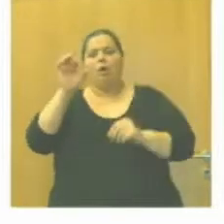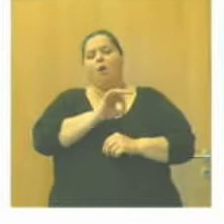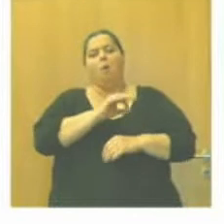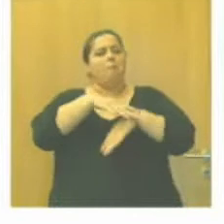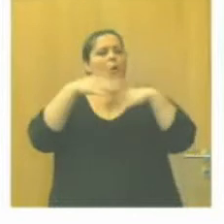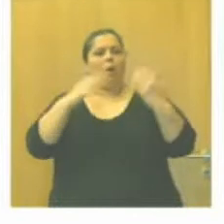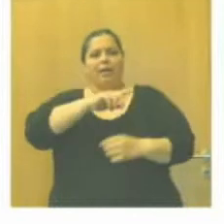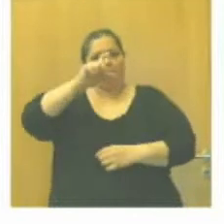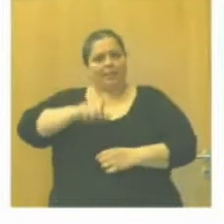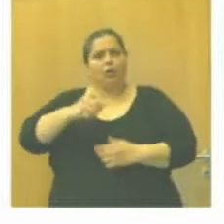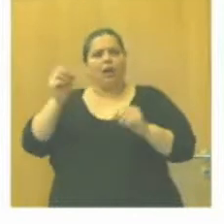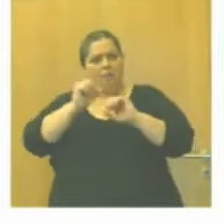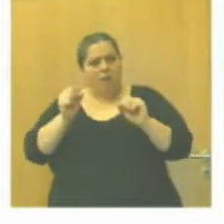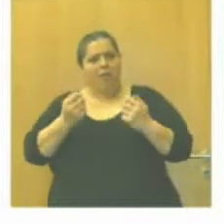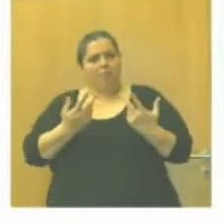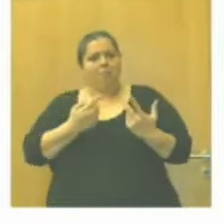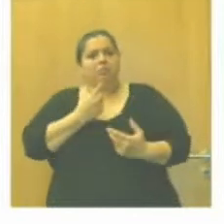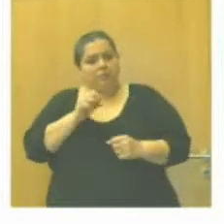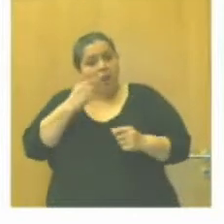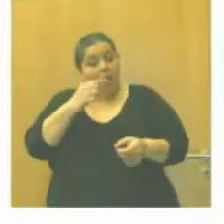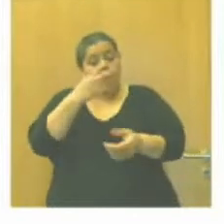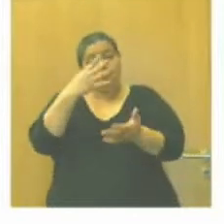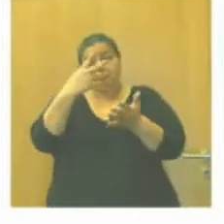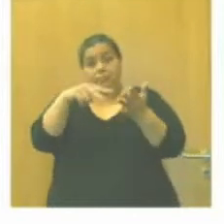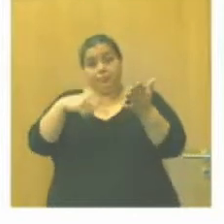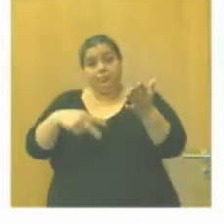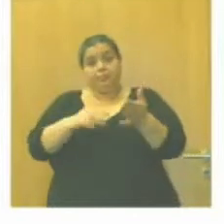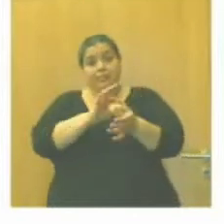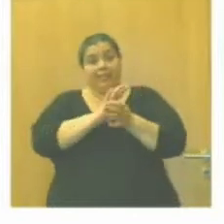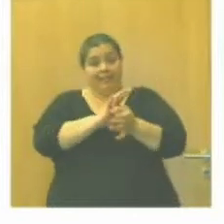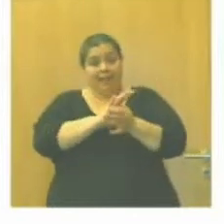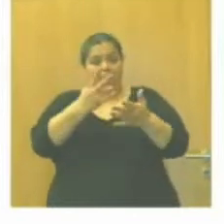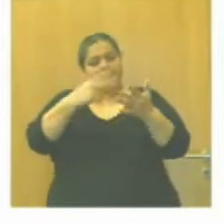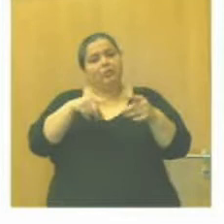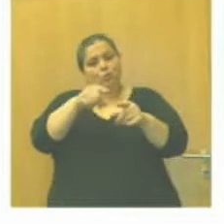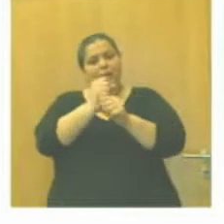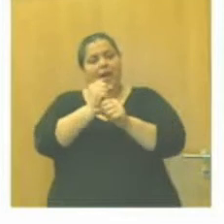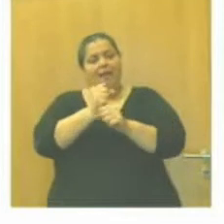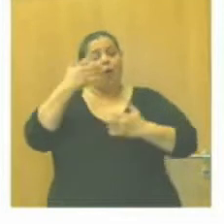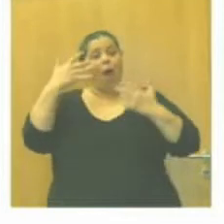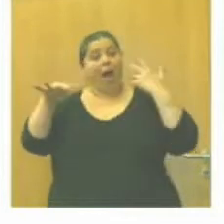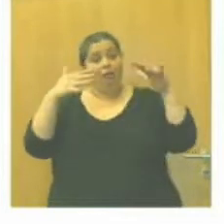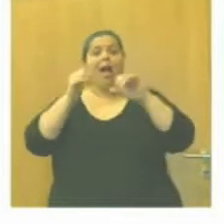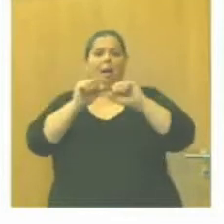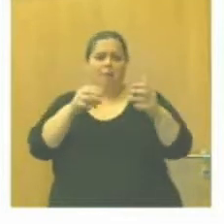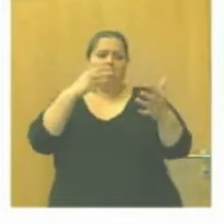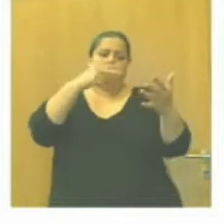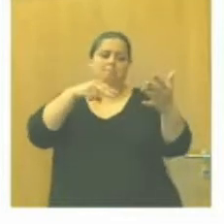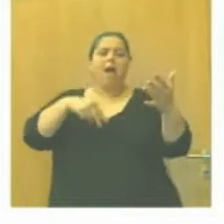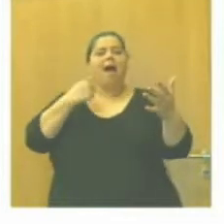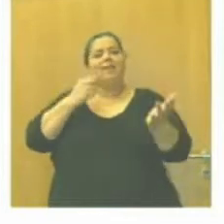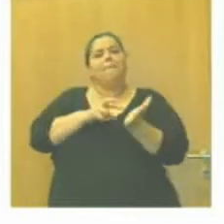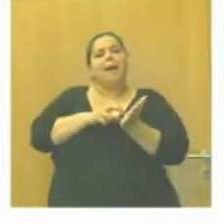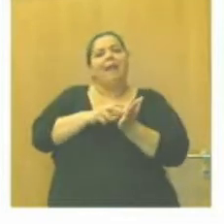ser cualquier persona que recibe ese manual y está trabajando con adolescentes, recibirlo y seguir los pasos